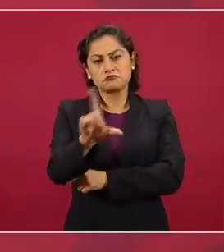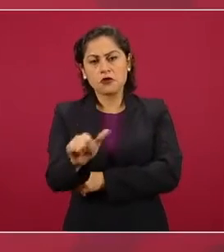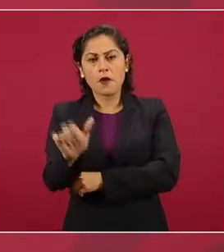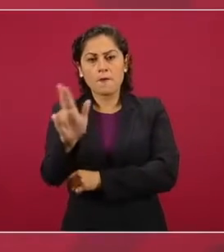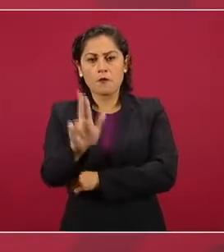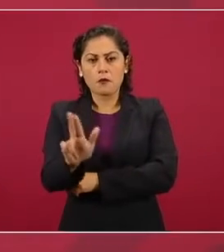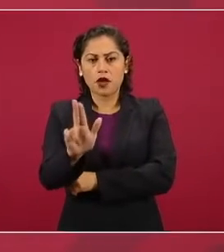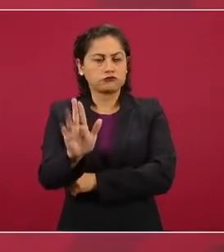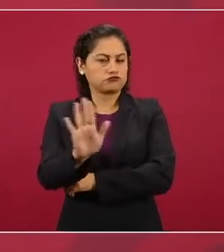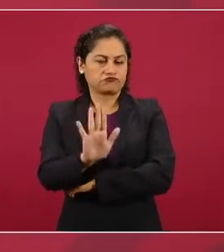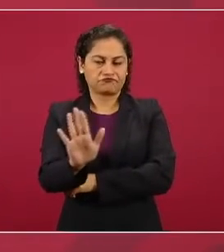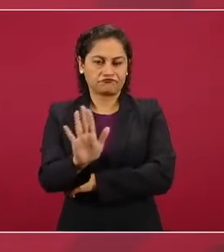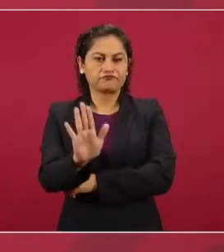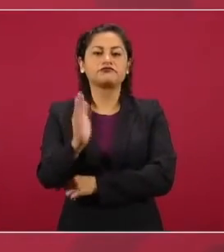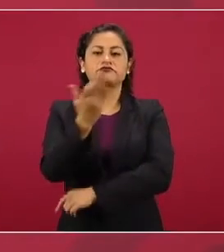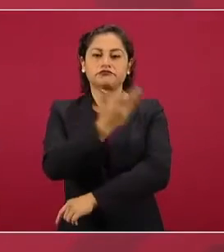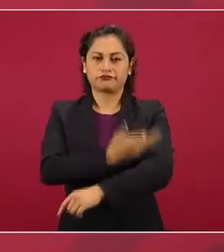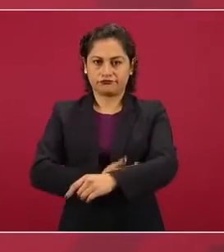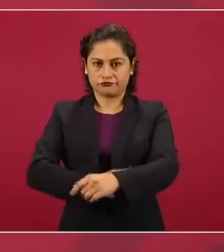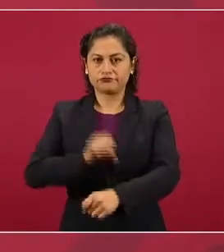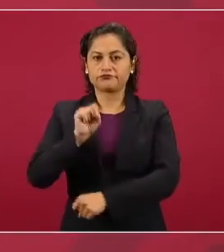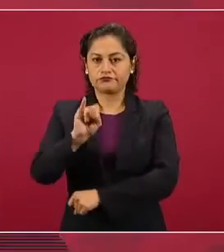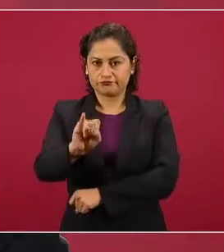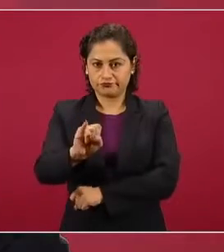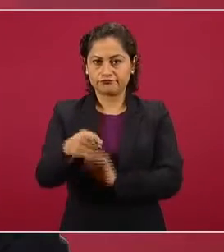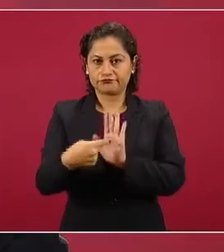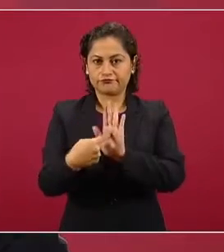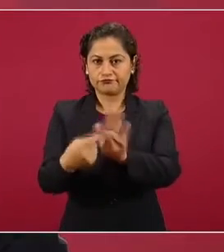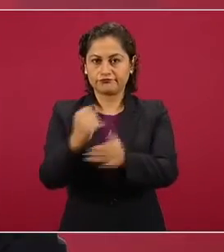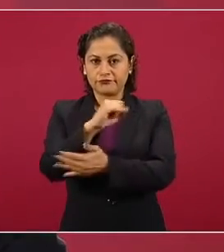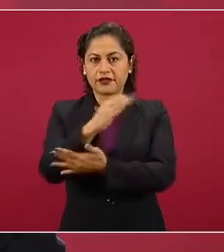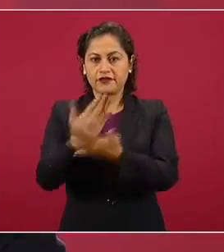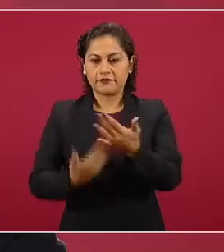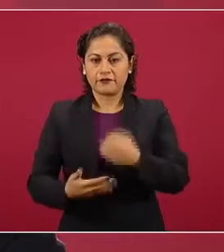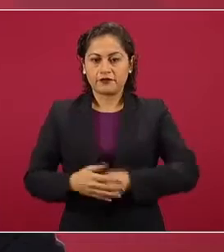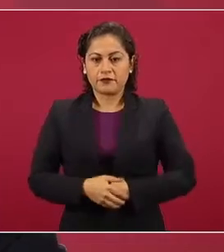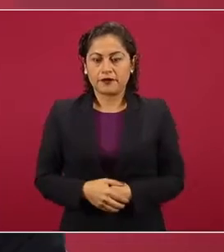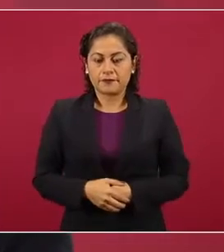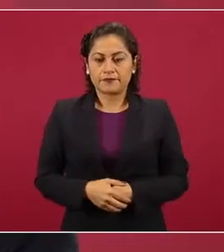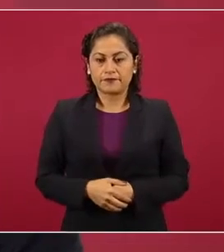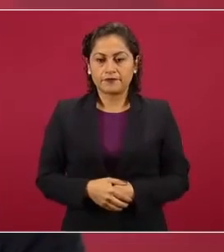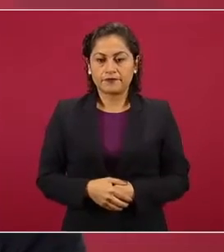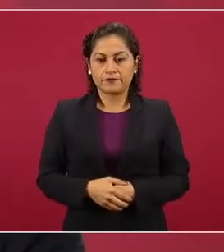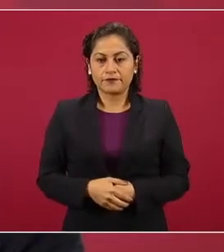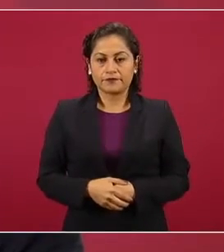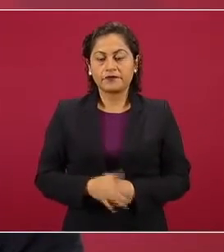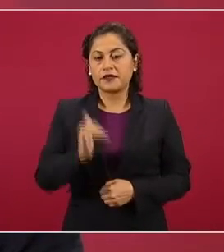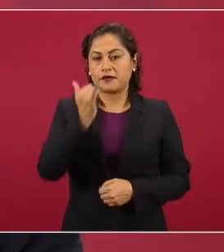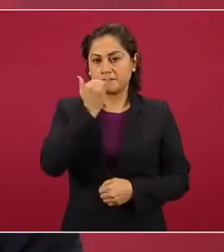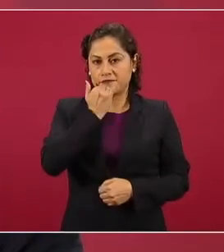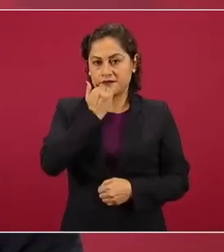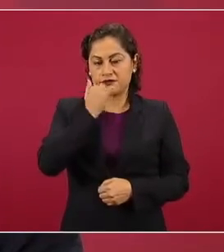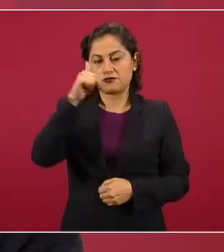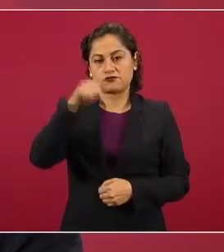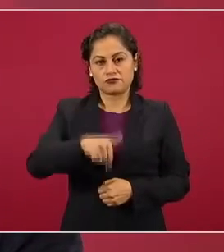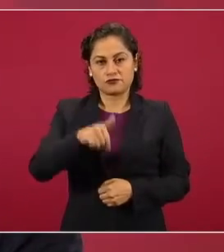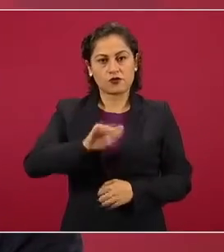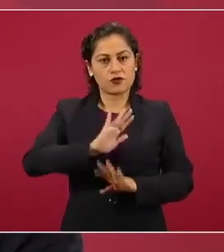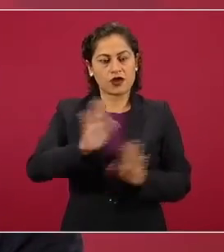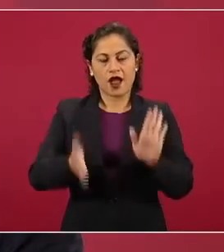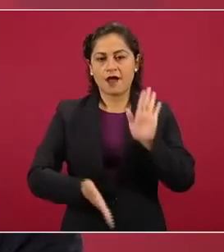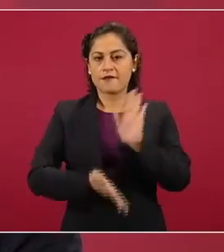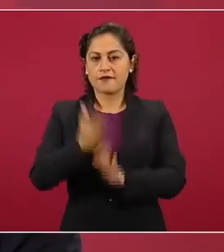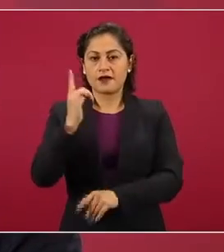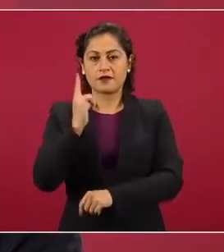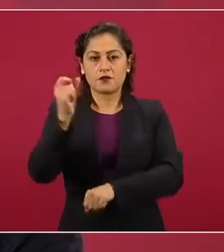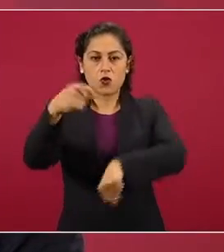porque con esto finalizamos la conferencia. Si no, ya no llego al